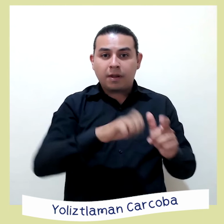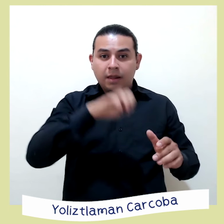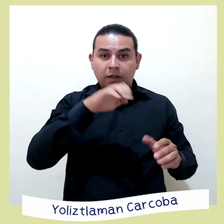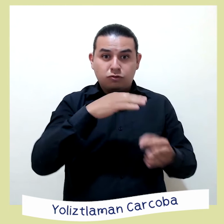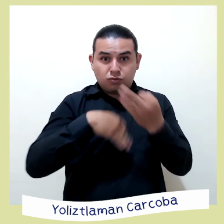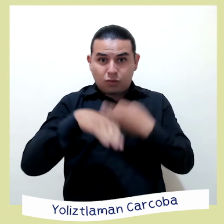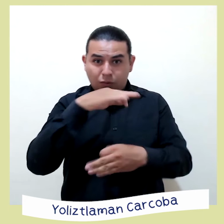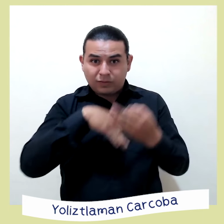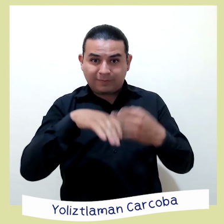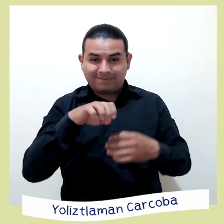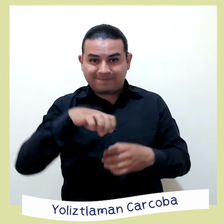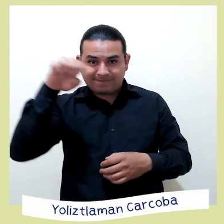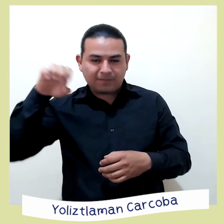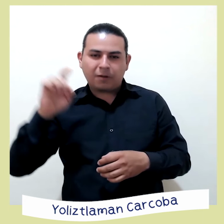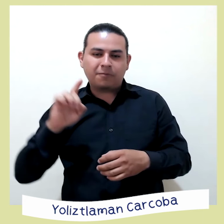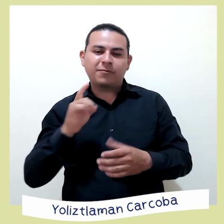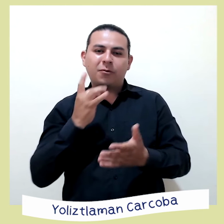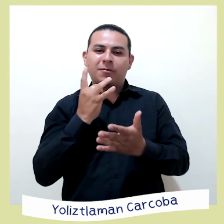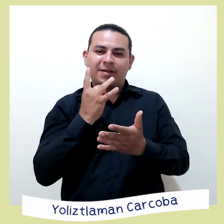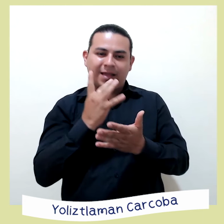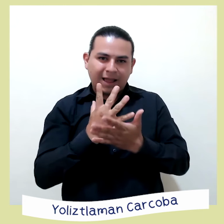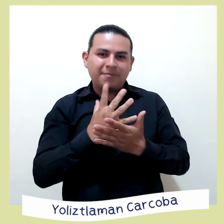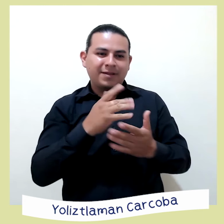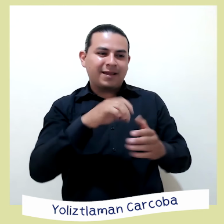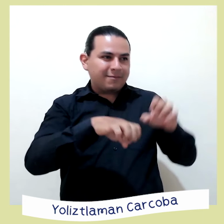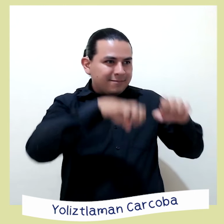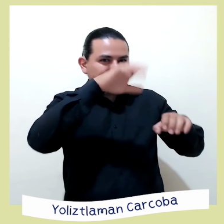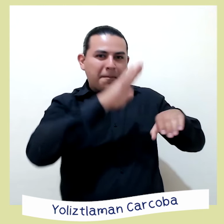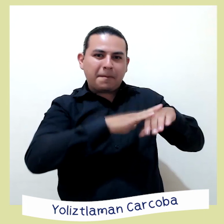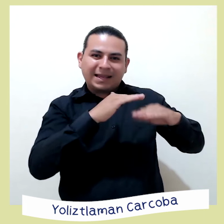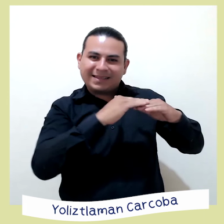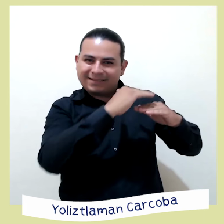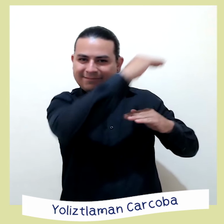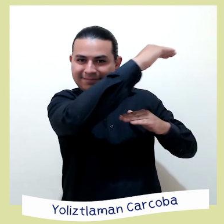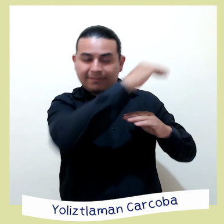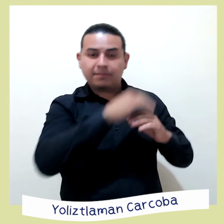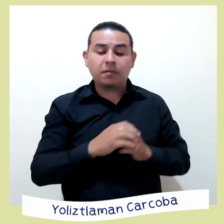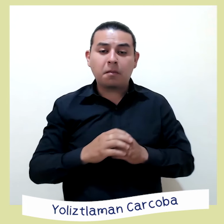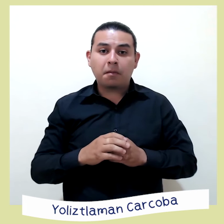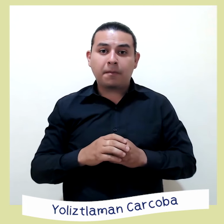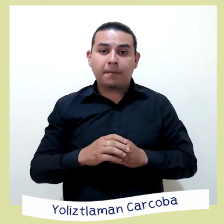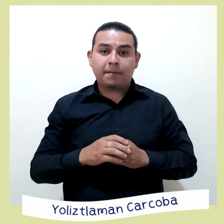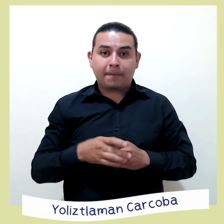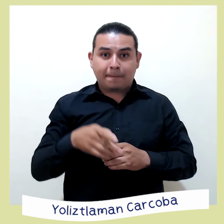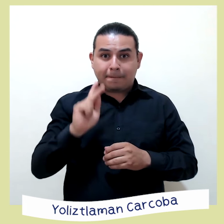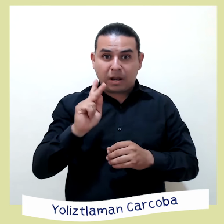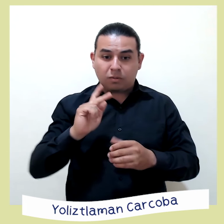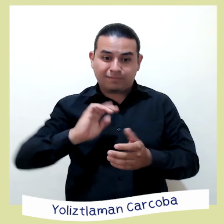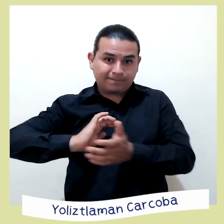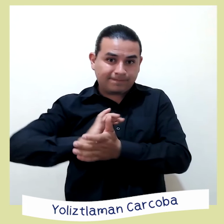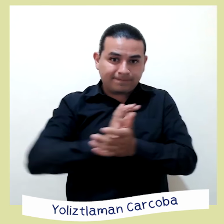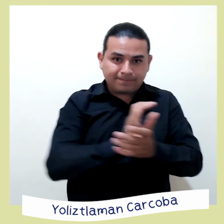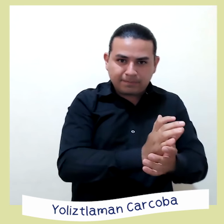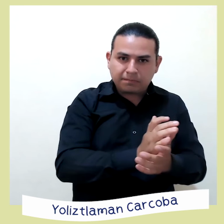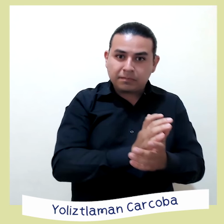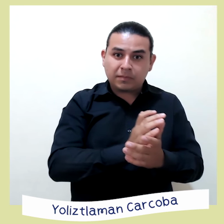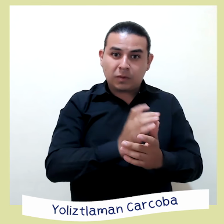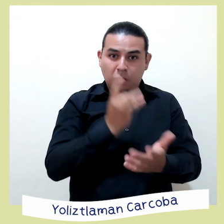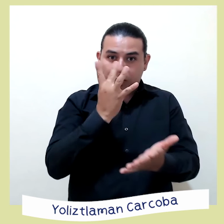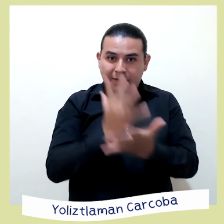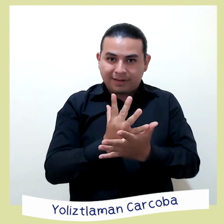los prejuicios y la discriminación que se refiere a ciertos grupos de edad, pero no solo